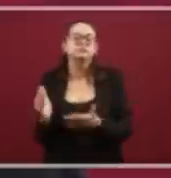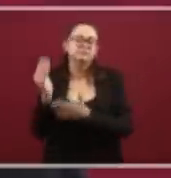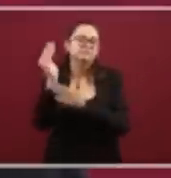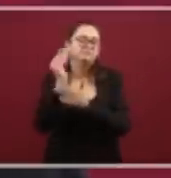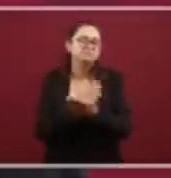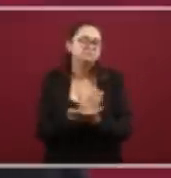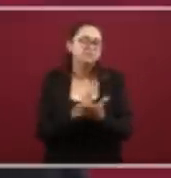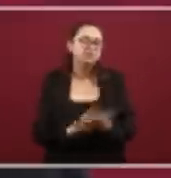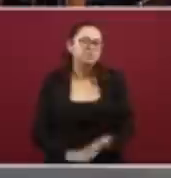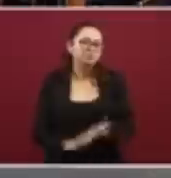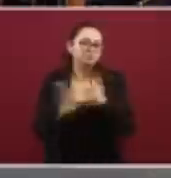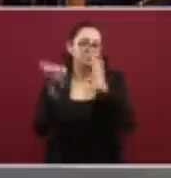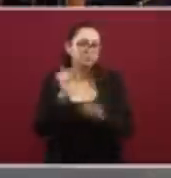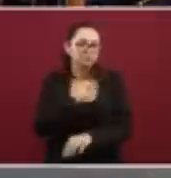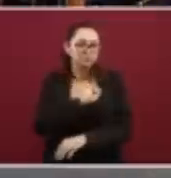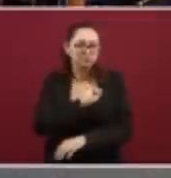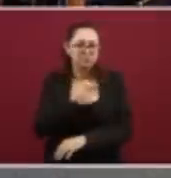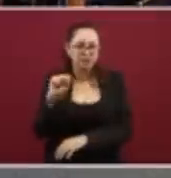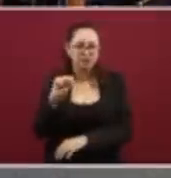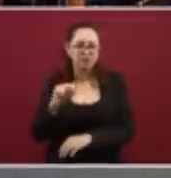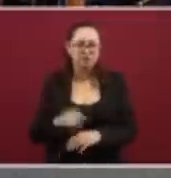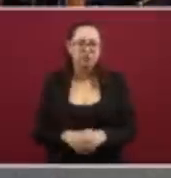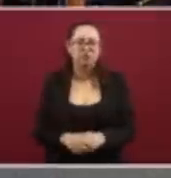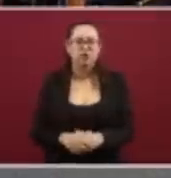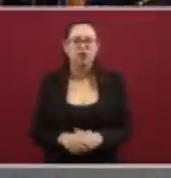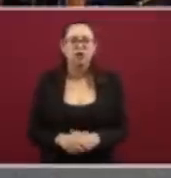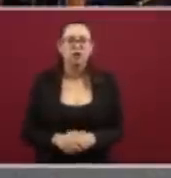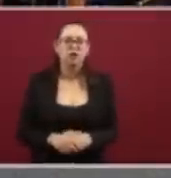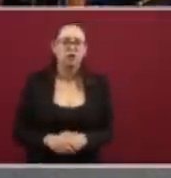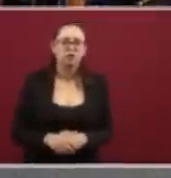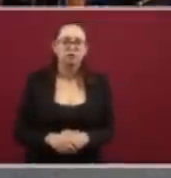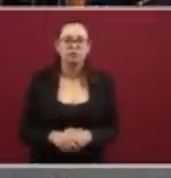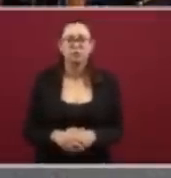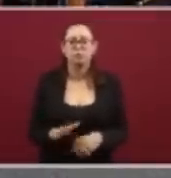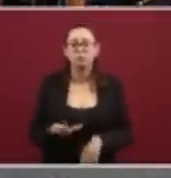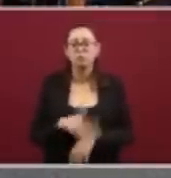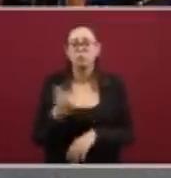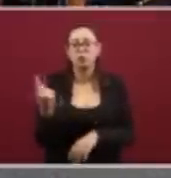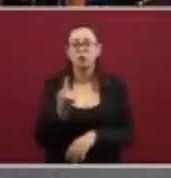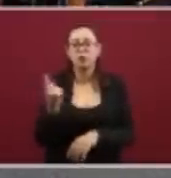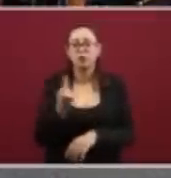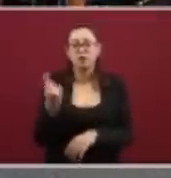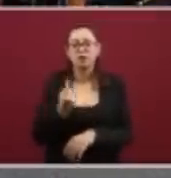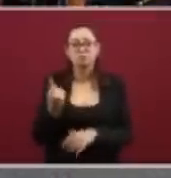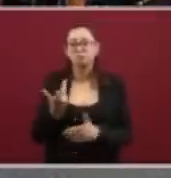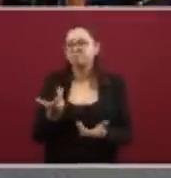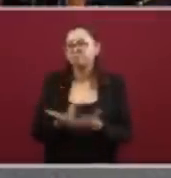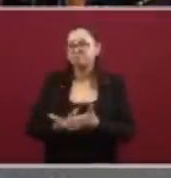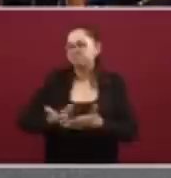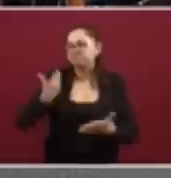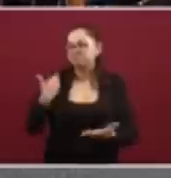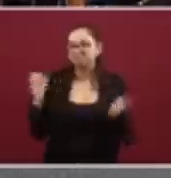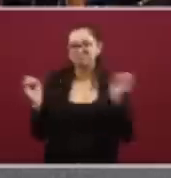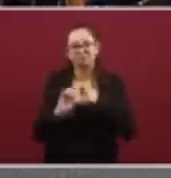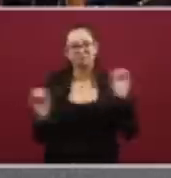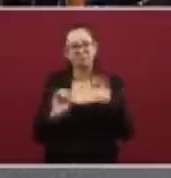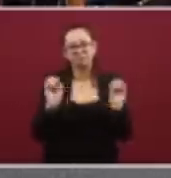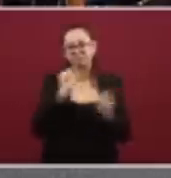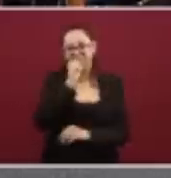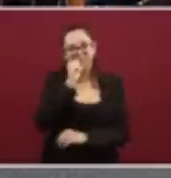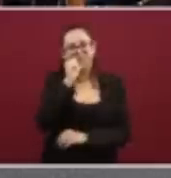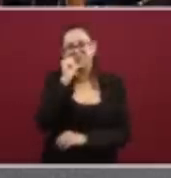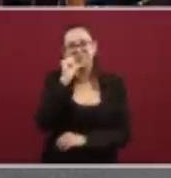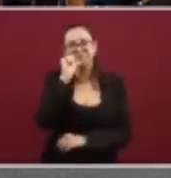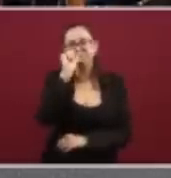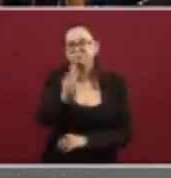delictiva porque no había nada siempre lo digo estaba